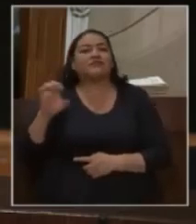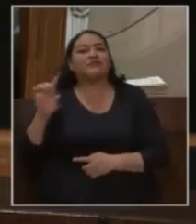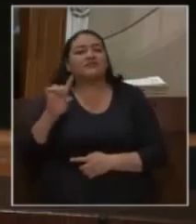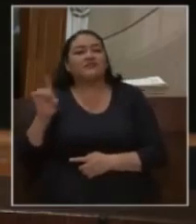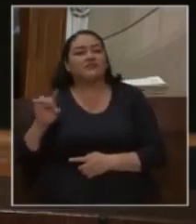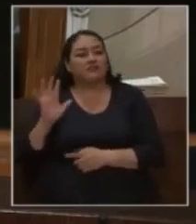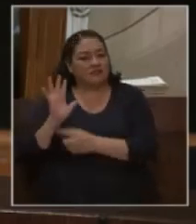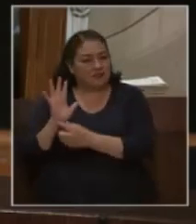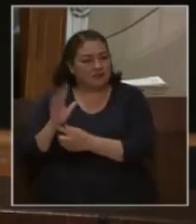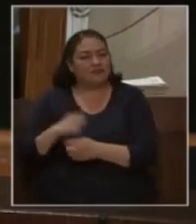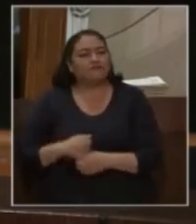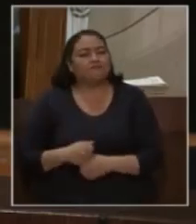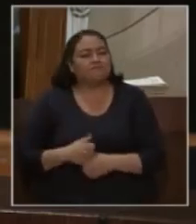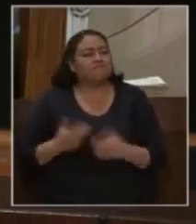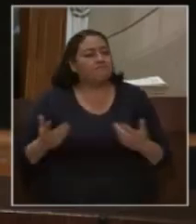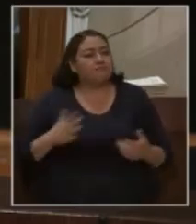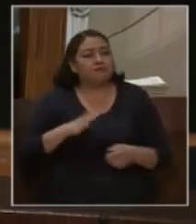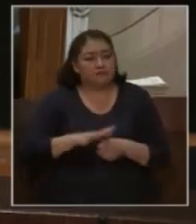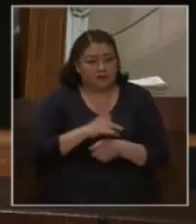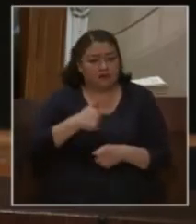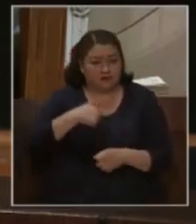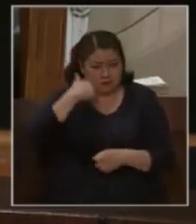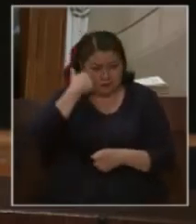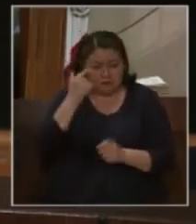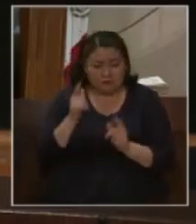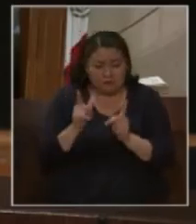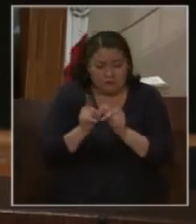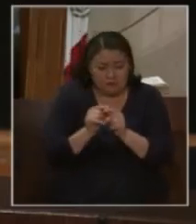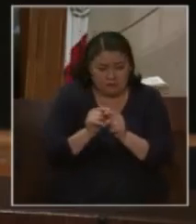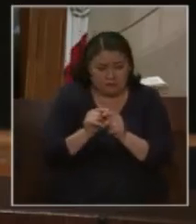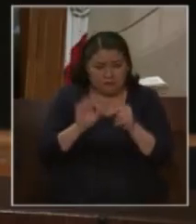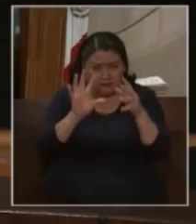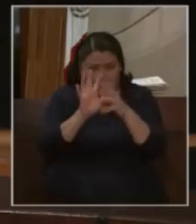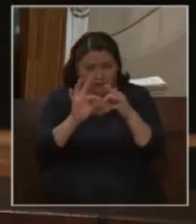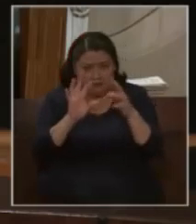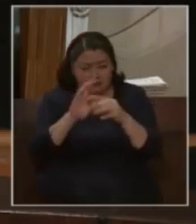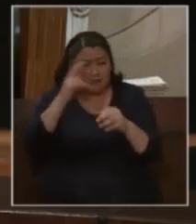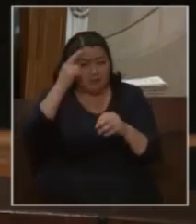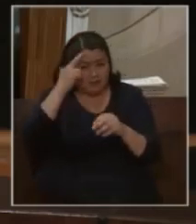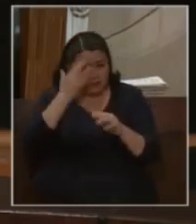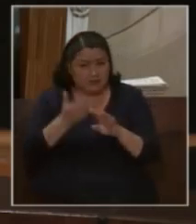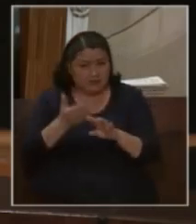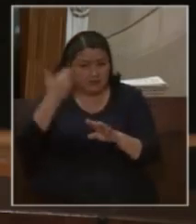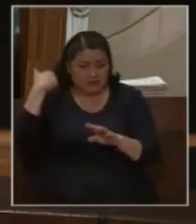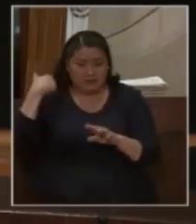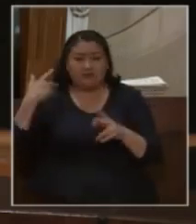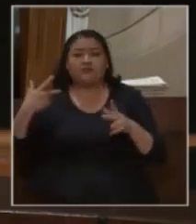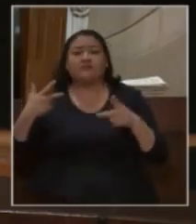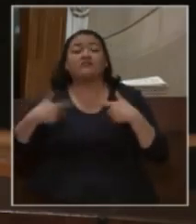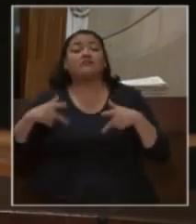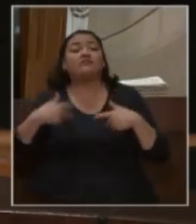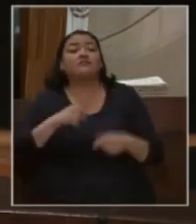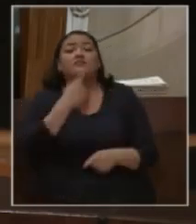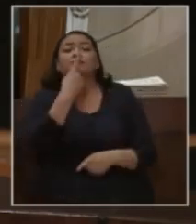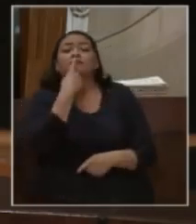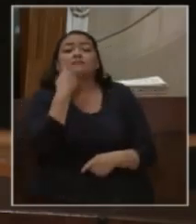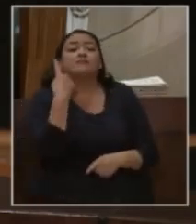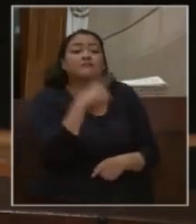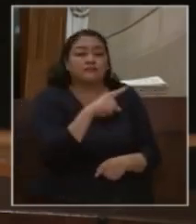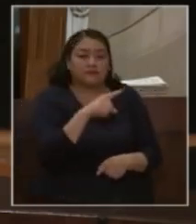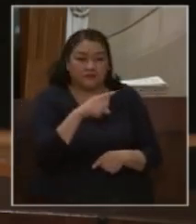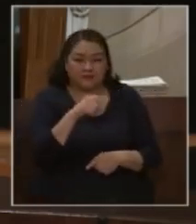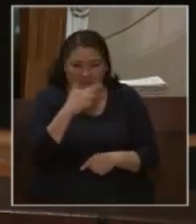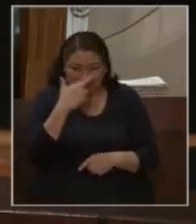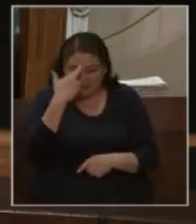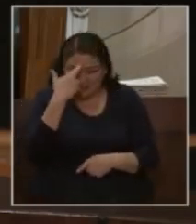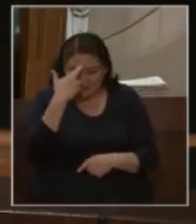y para ello de manera muy breve, recordando que originalmente la denuncia presentada en contra